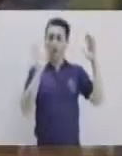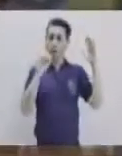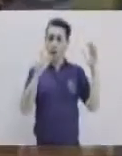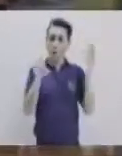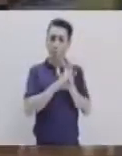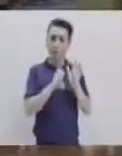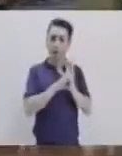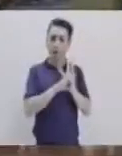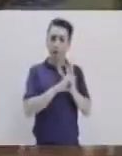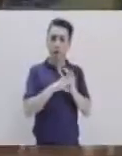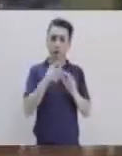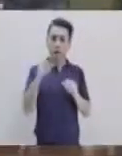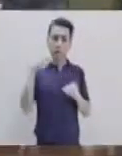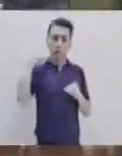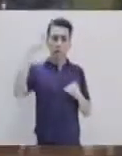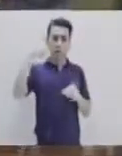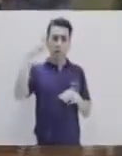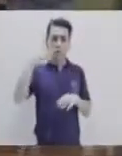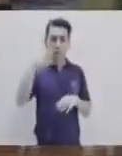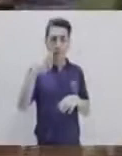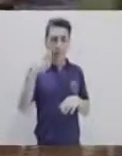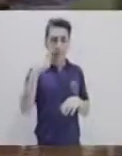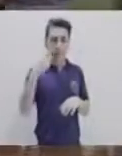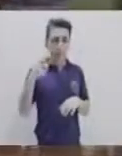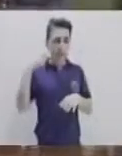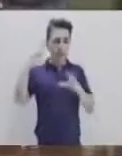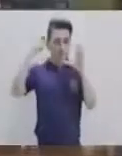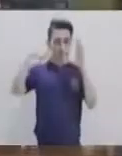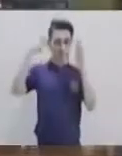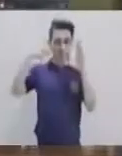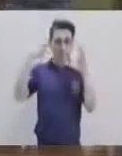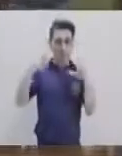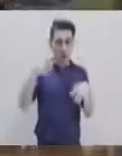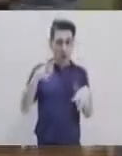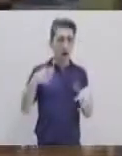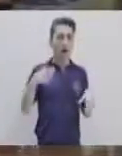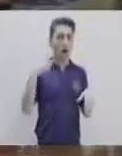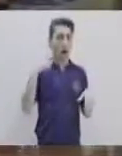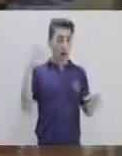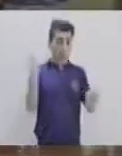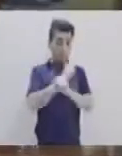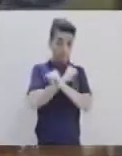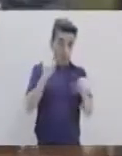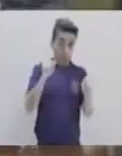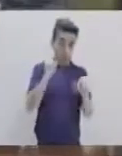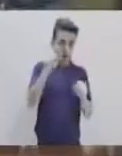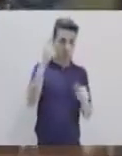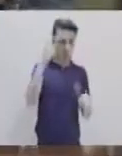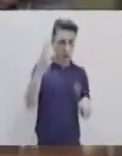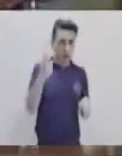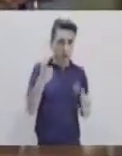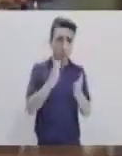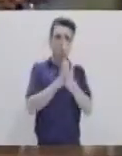O, por ejemplo, están en el cine o viendo alguna película y existe una explosión